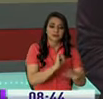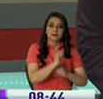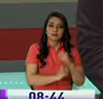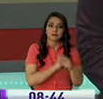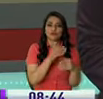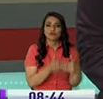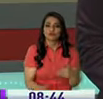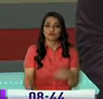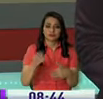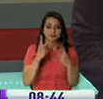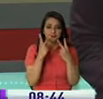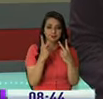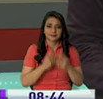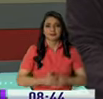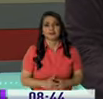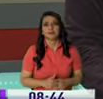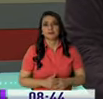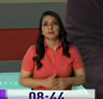de edad. Veamos.